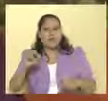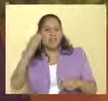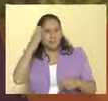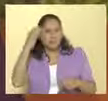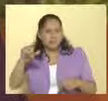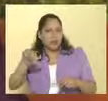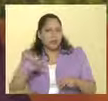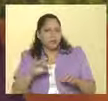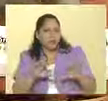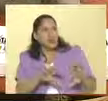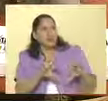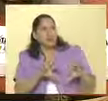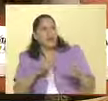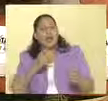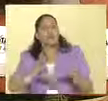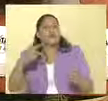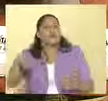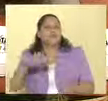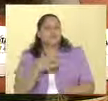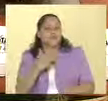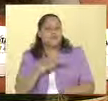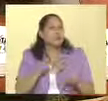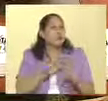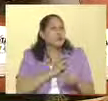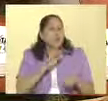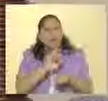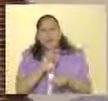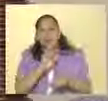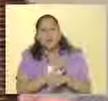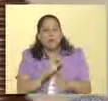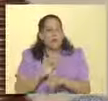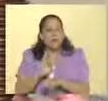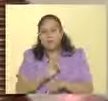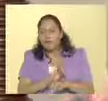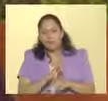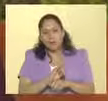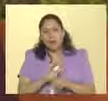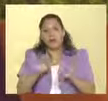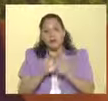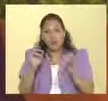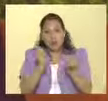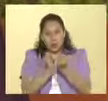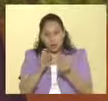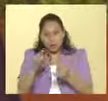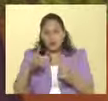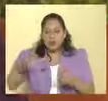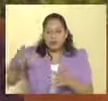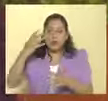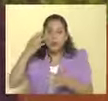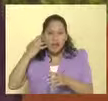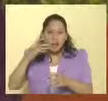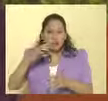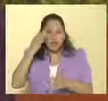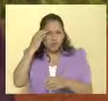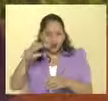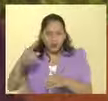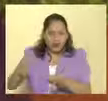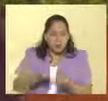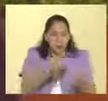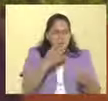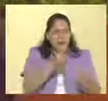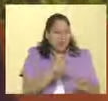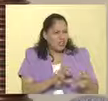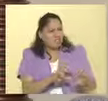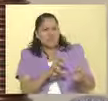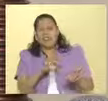salvaje. Es por instinto, ¿no? Es por instinto. Y entonces, e independiente. Peor, exacto, y peor tantito. Ahí, si quieres acercar un gato feral con un perro, nunca